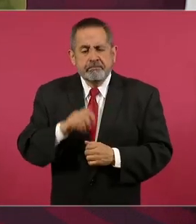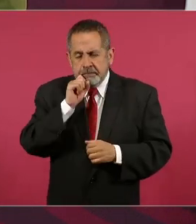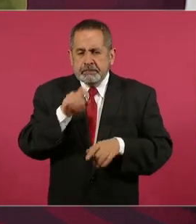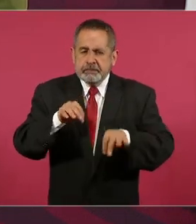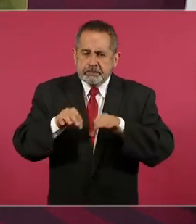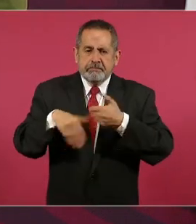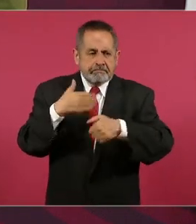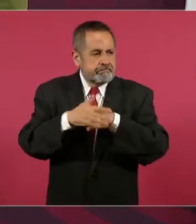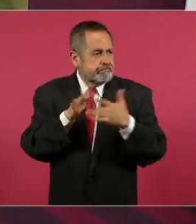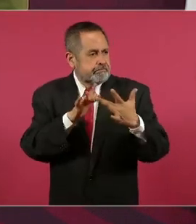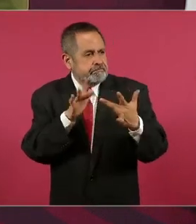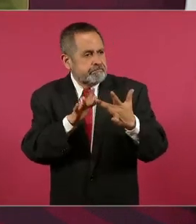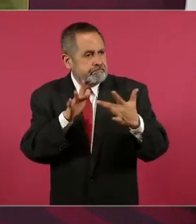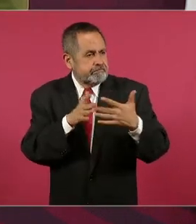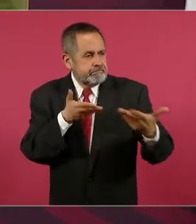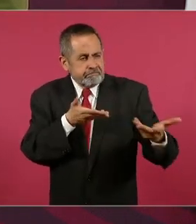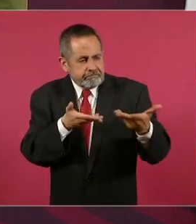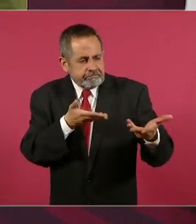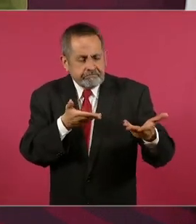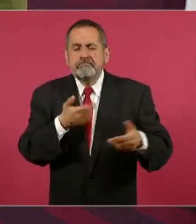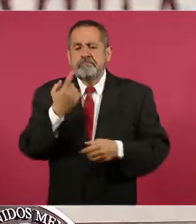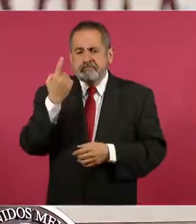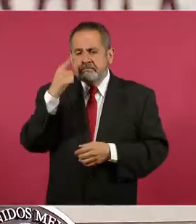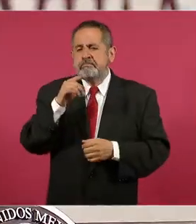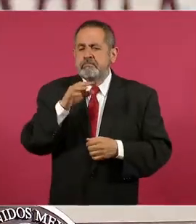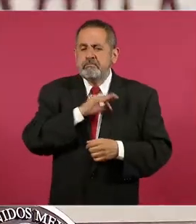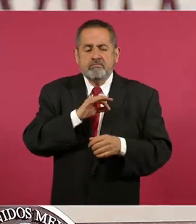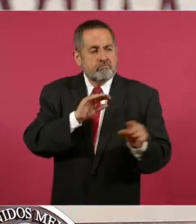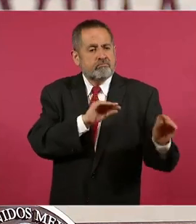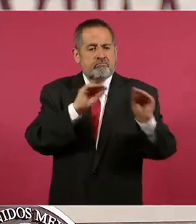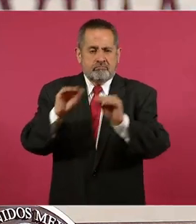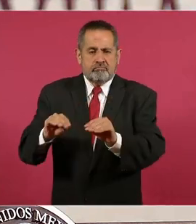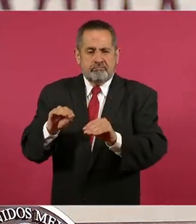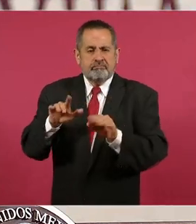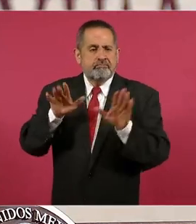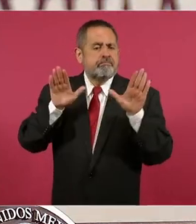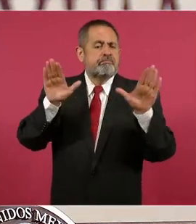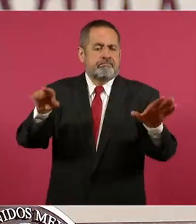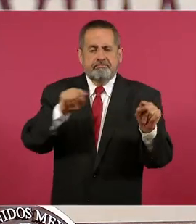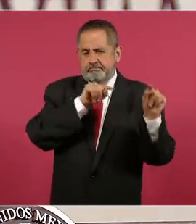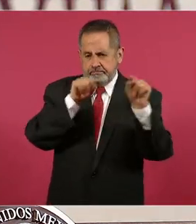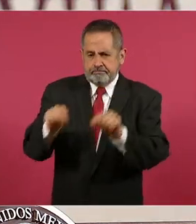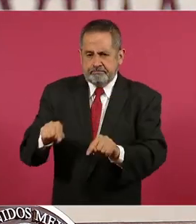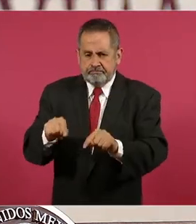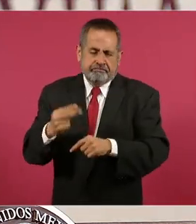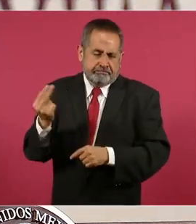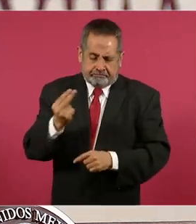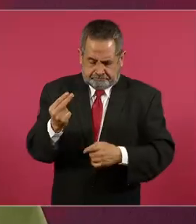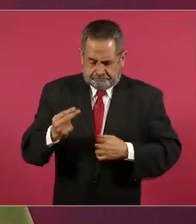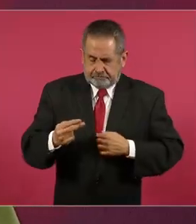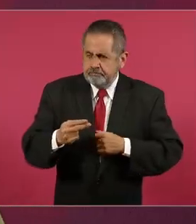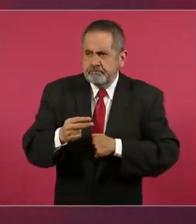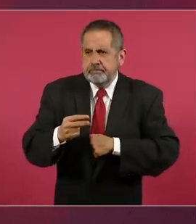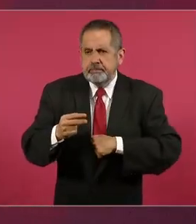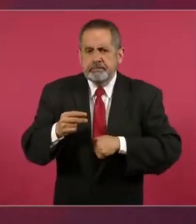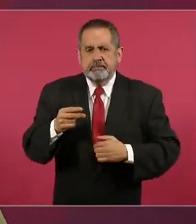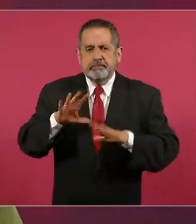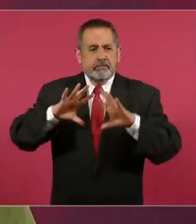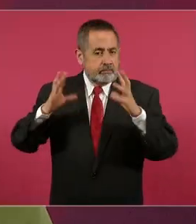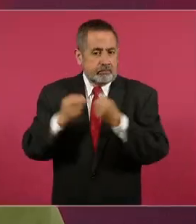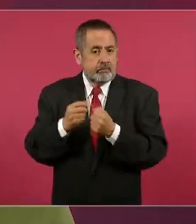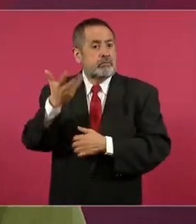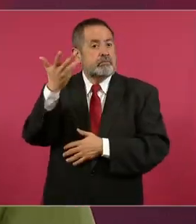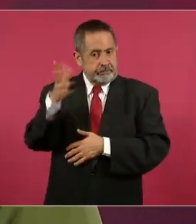trabajando con ellos para poder tener estos aviones que requerimos. Inicialmente son